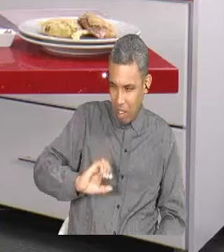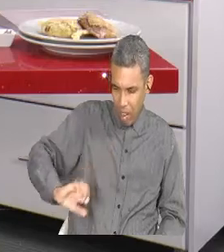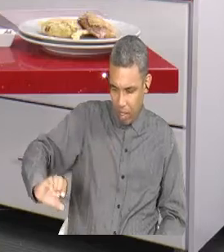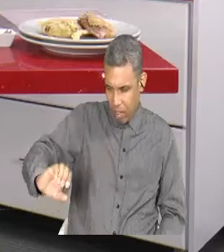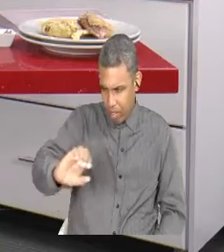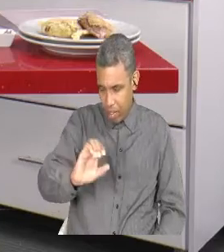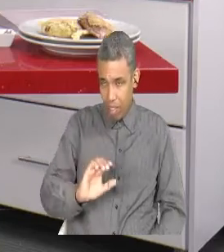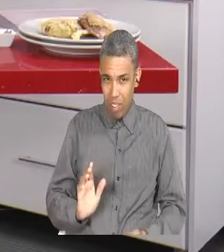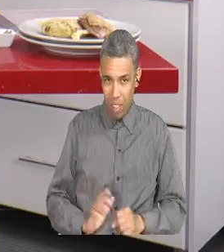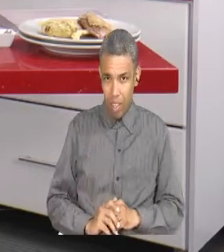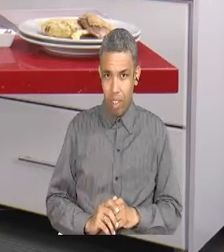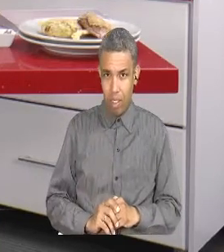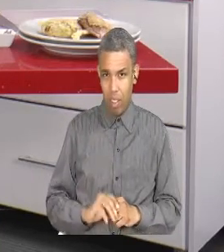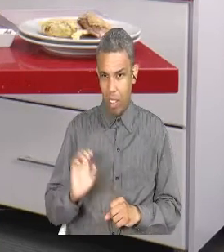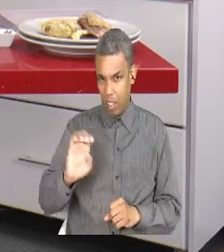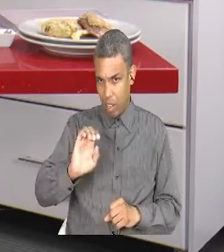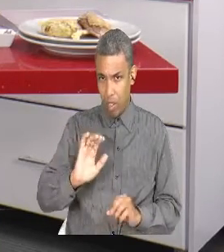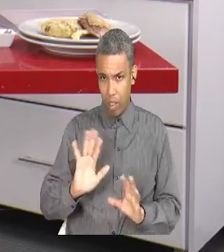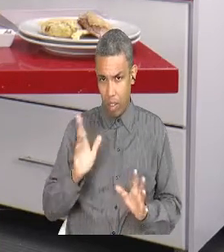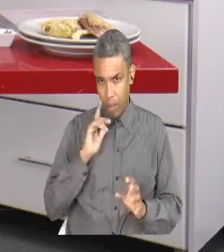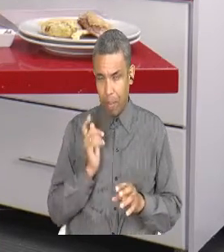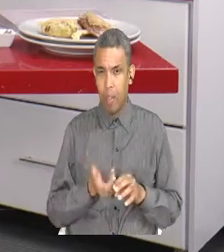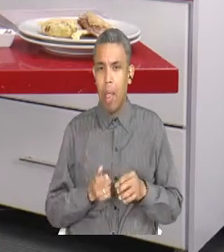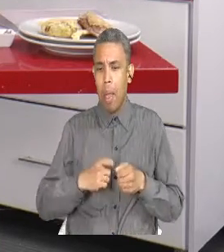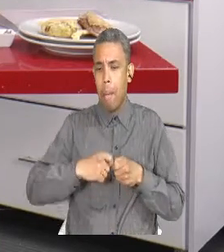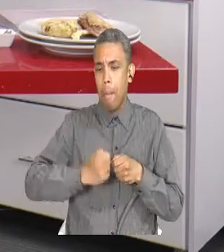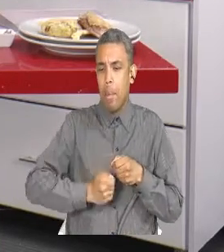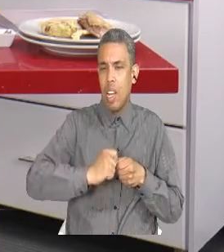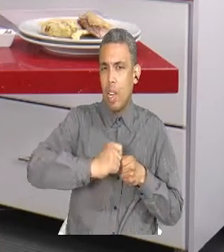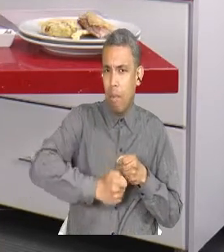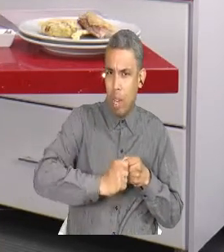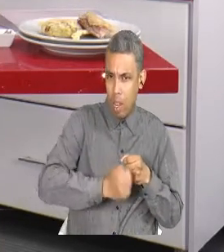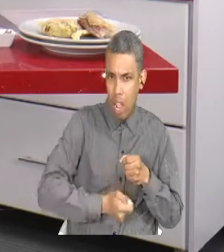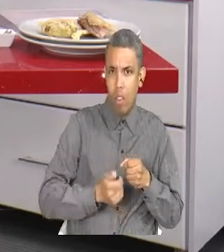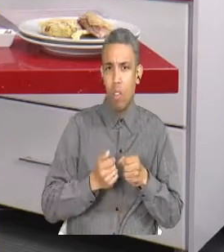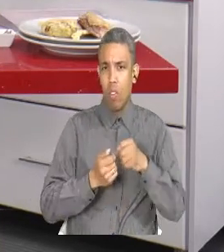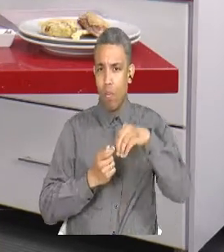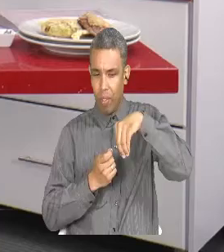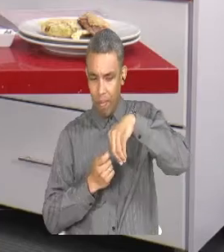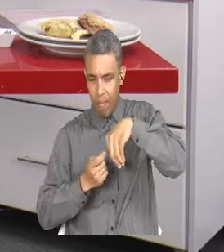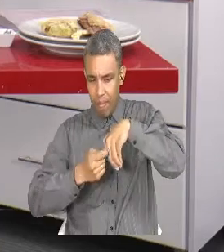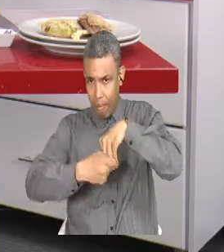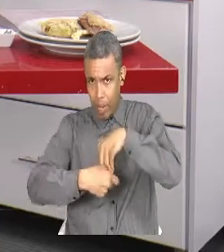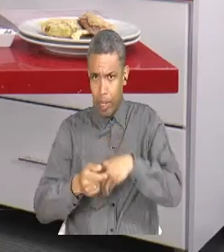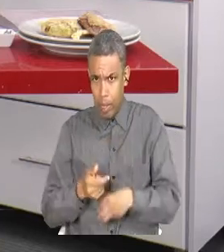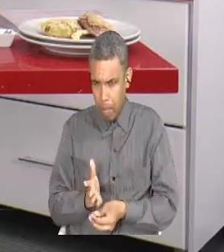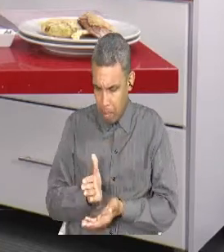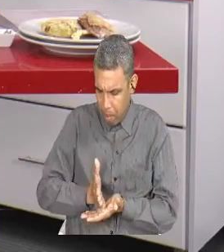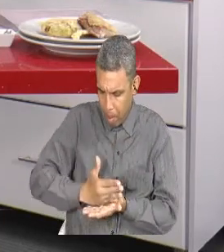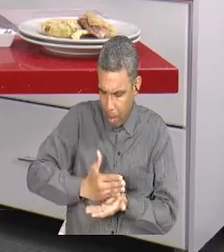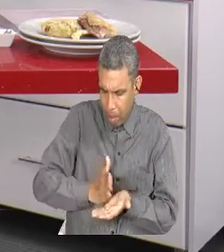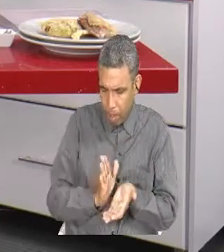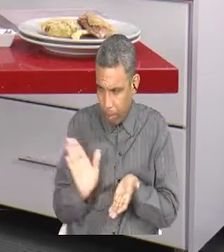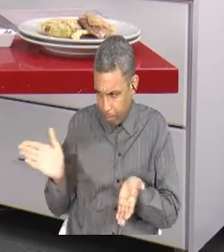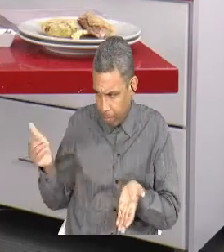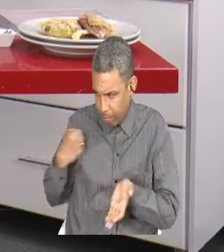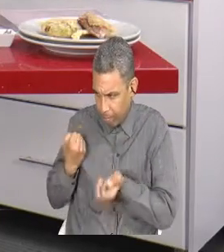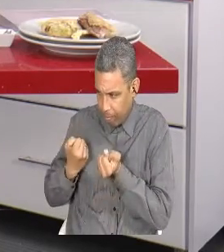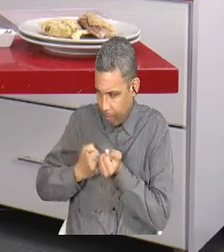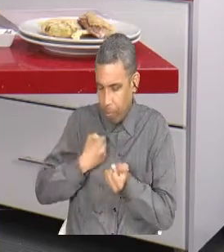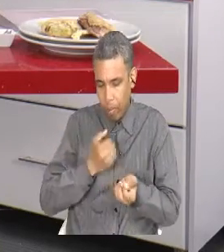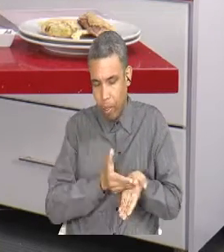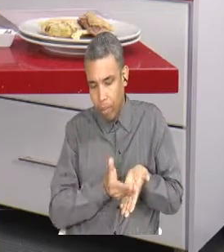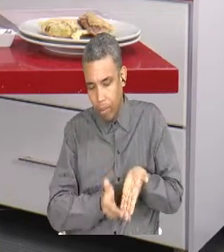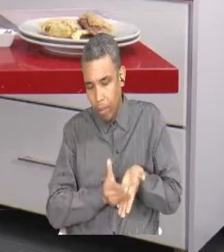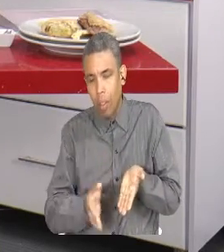adicionar bananos y las fresas acá. Si quieres me colaboras y terminas de echar los bananos y las fresas. Con la temperatura que